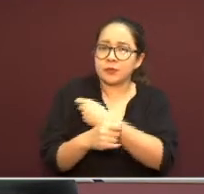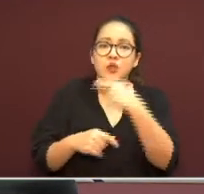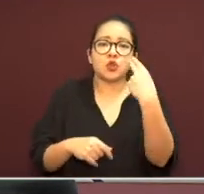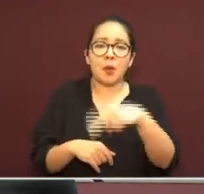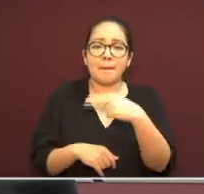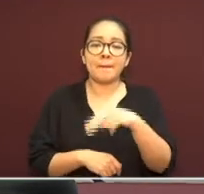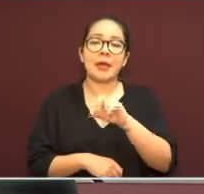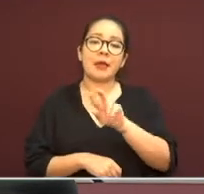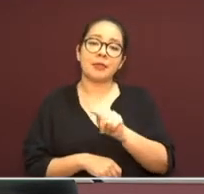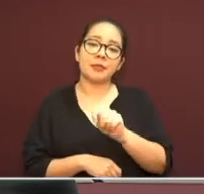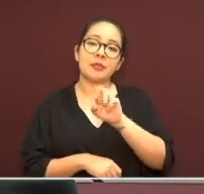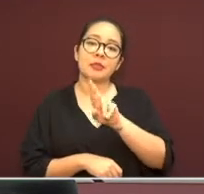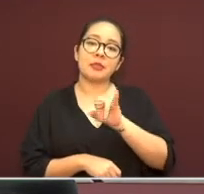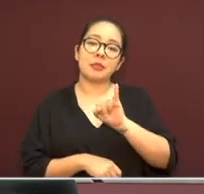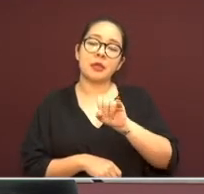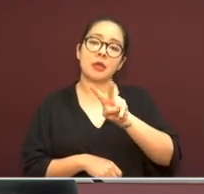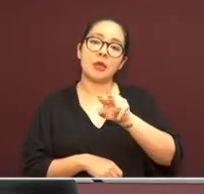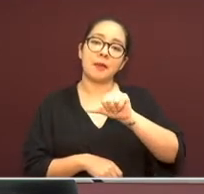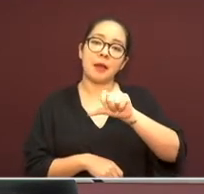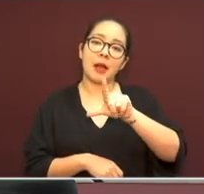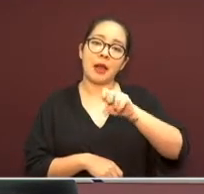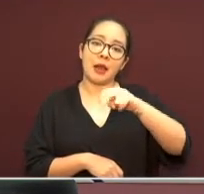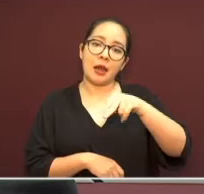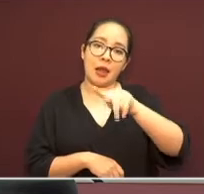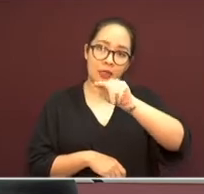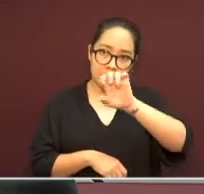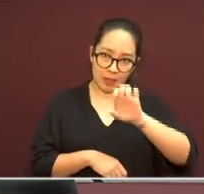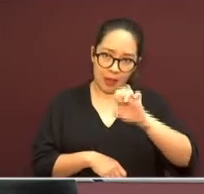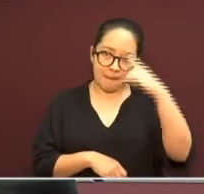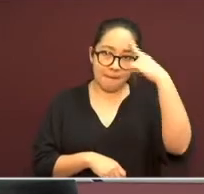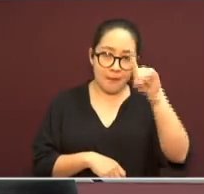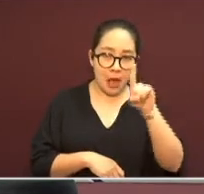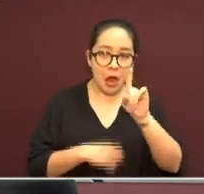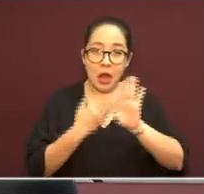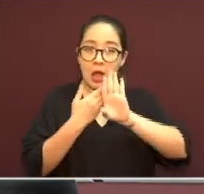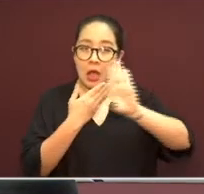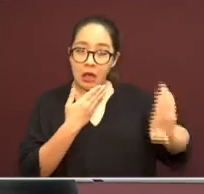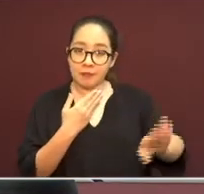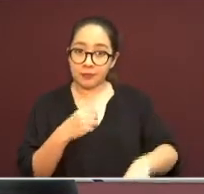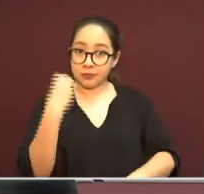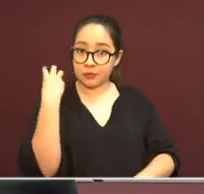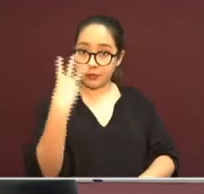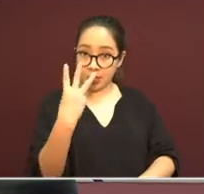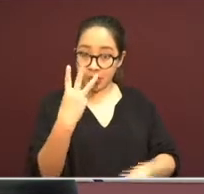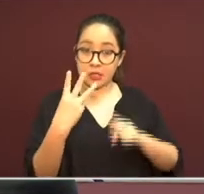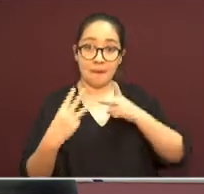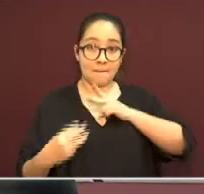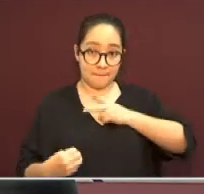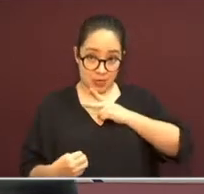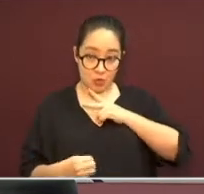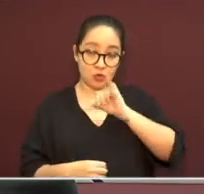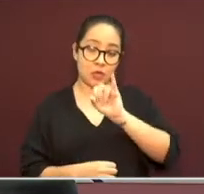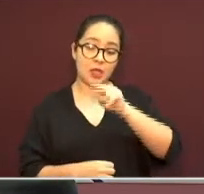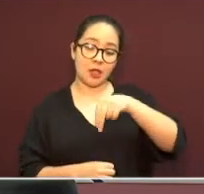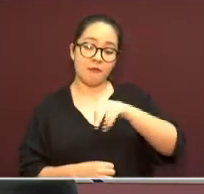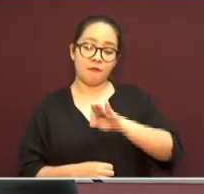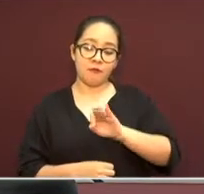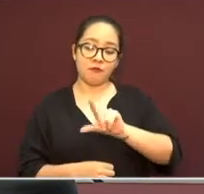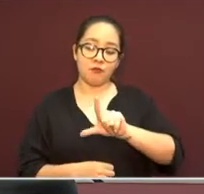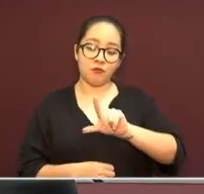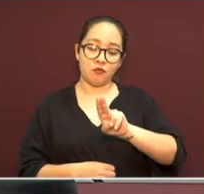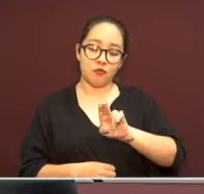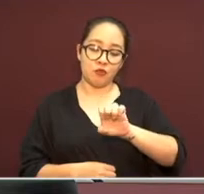trivalente lo que significa que previene contra tres tipos de virus de influenza ah1n1